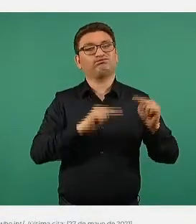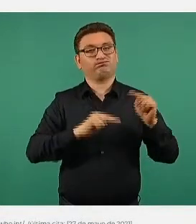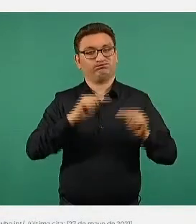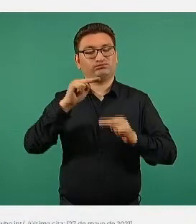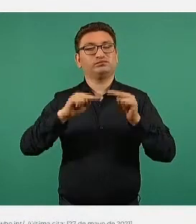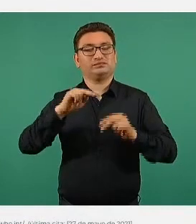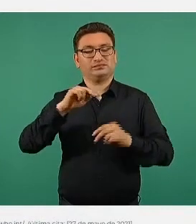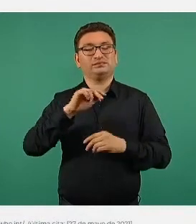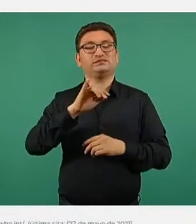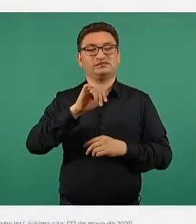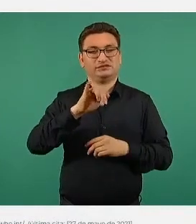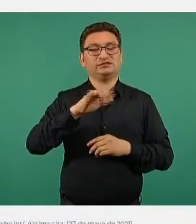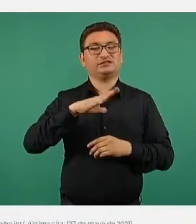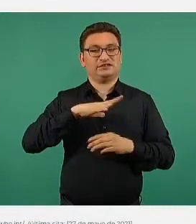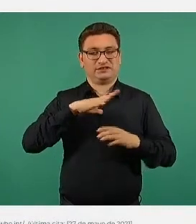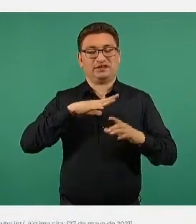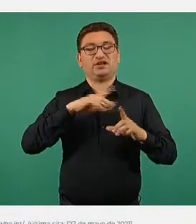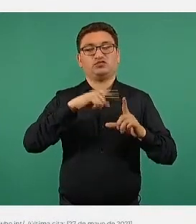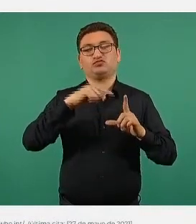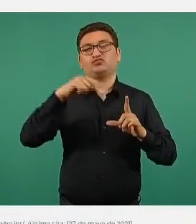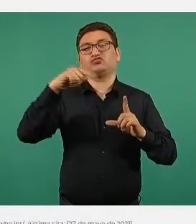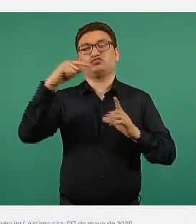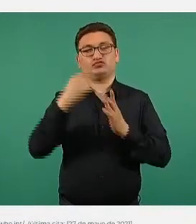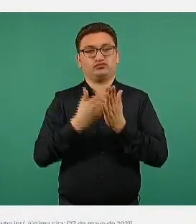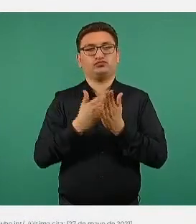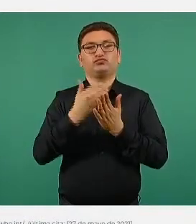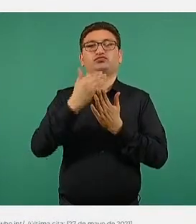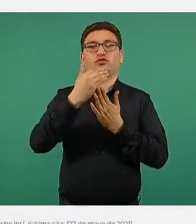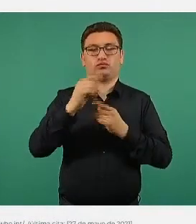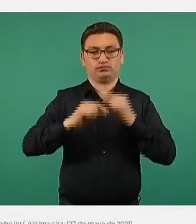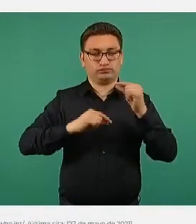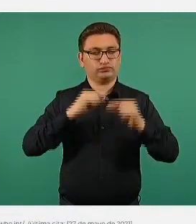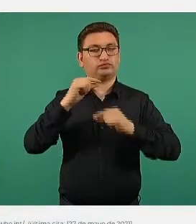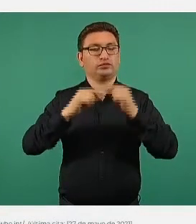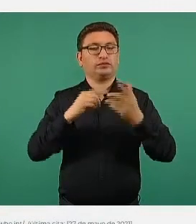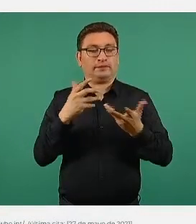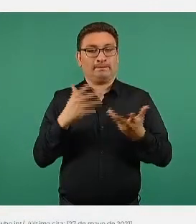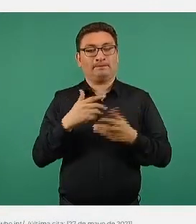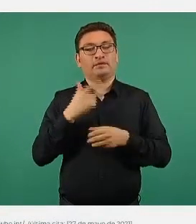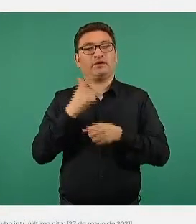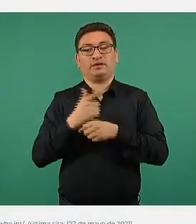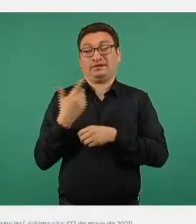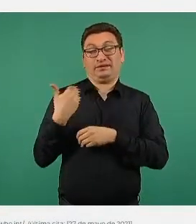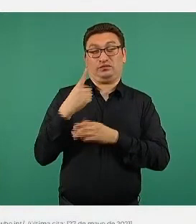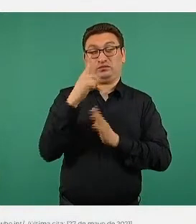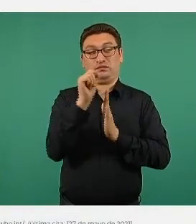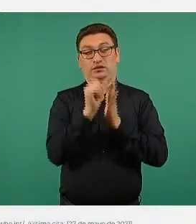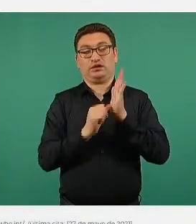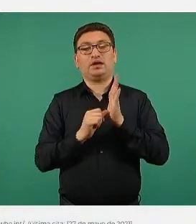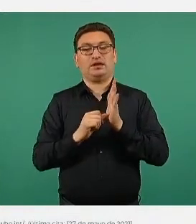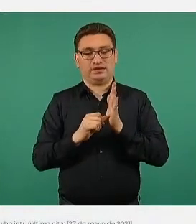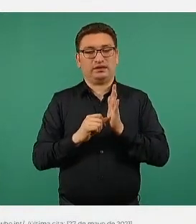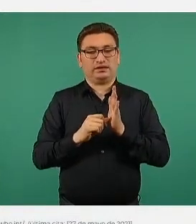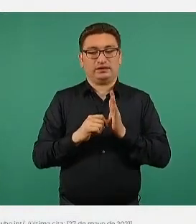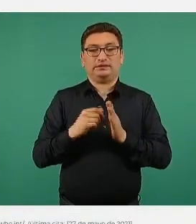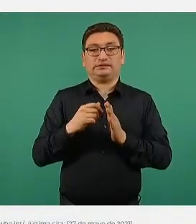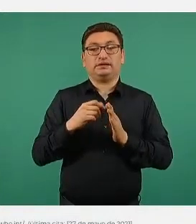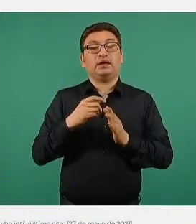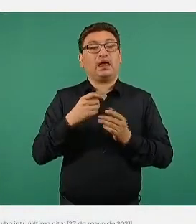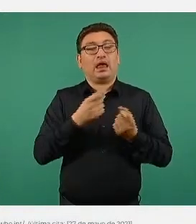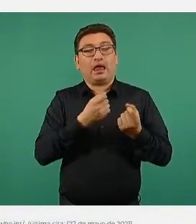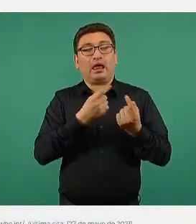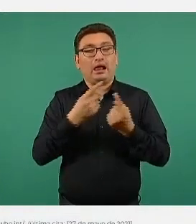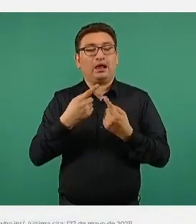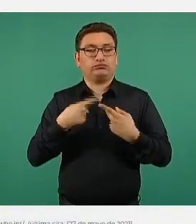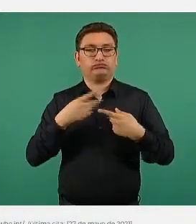un aumento constante. Se visualiza prácticamente en el último mes una tendencia al descenso, pero que